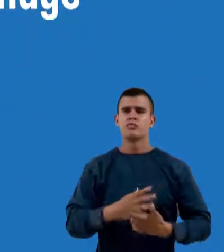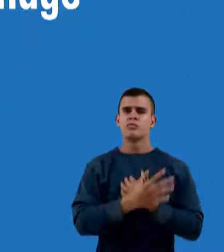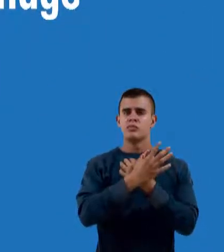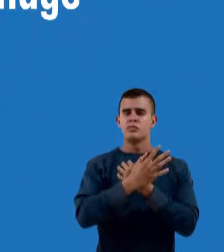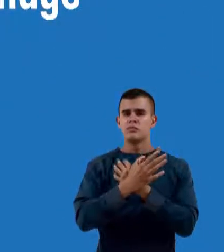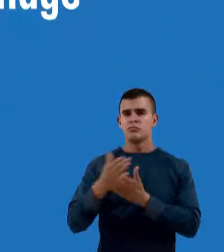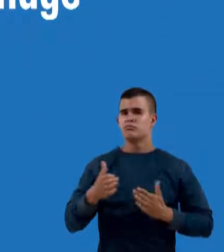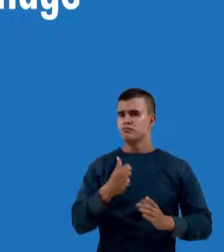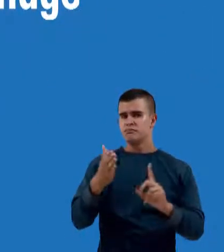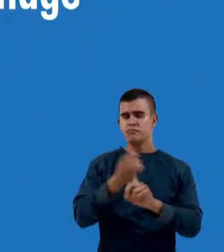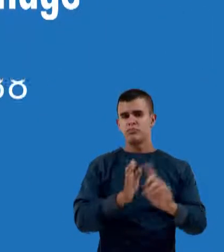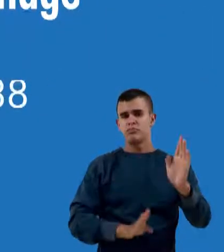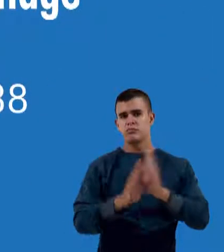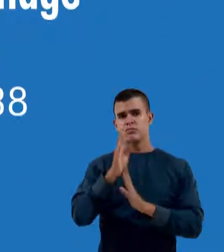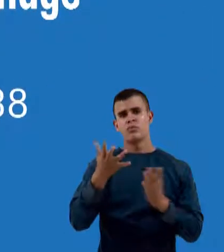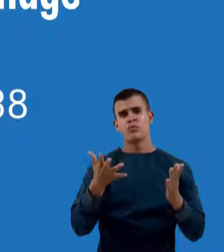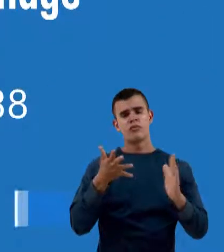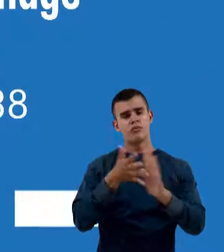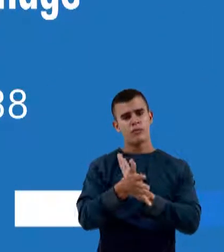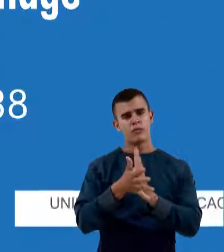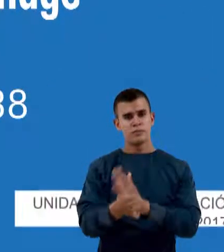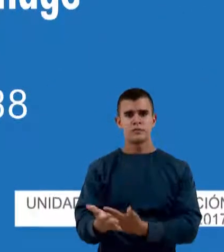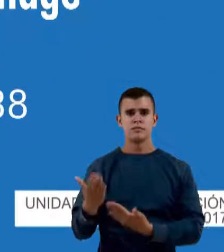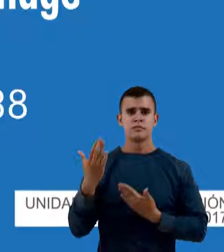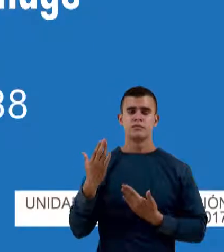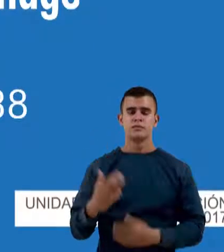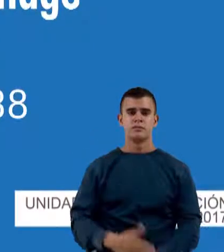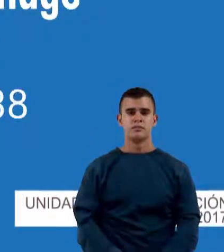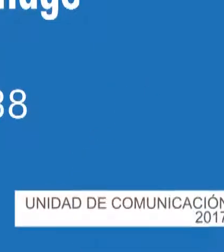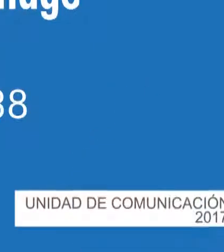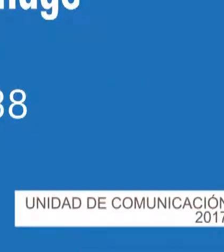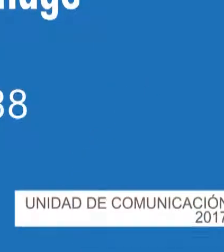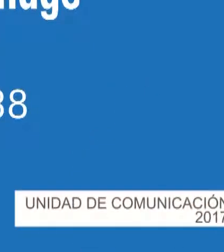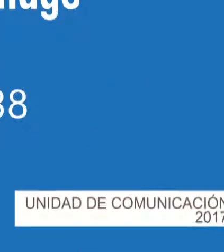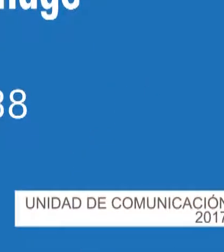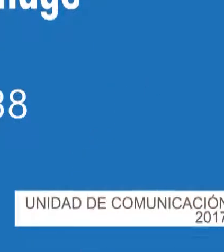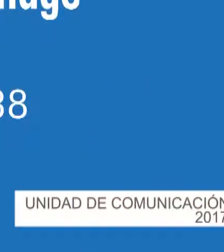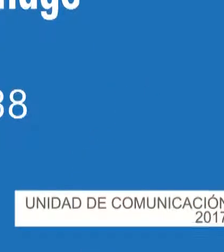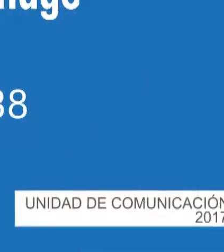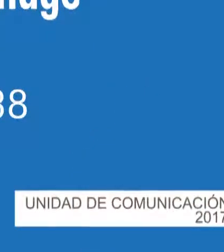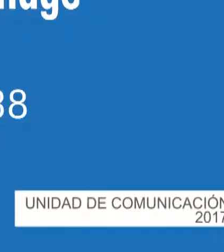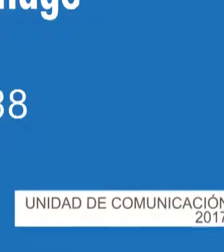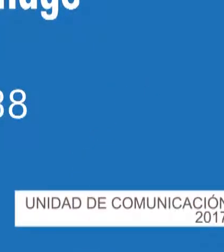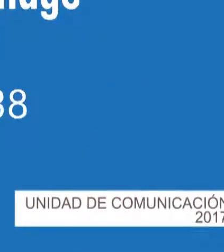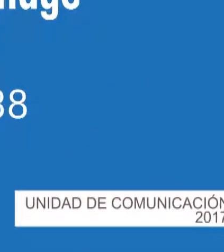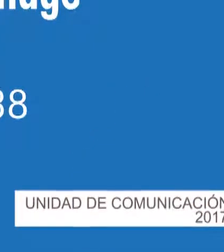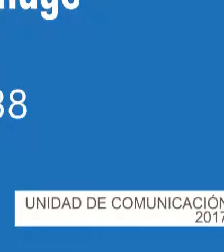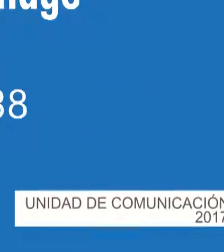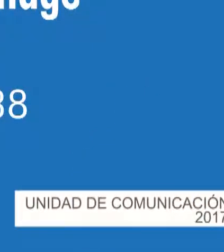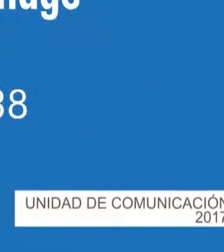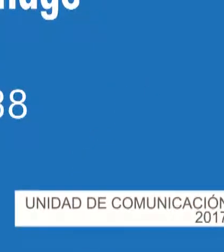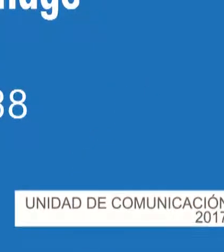corta al éxito. Informes. PBX 518-3000, extensiones 486 y 438, inscripciones en